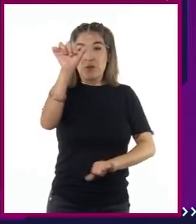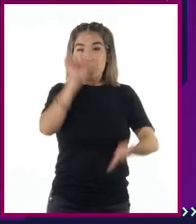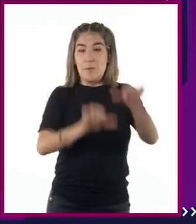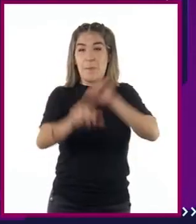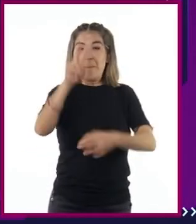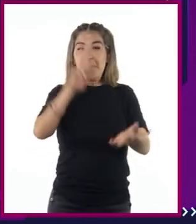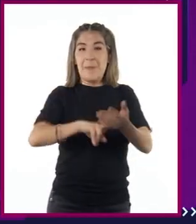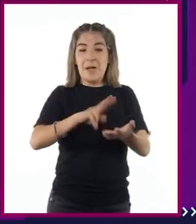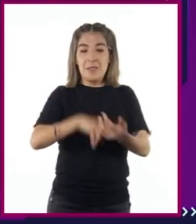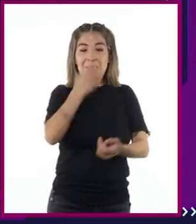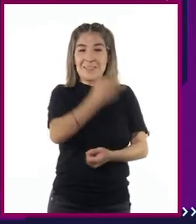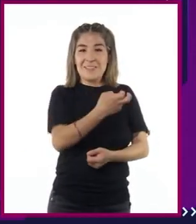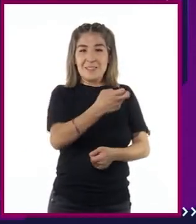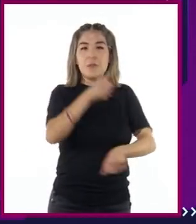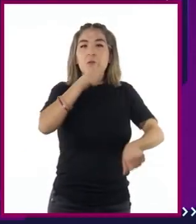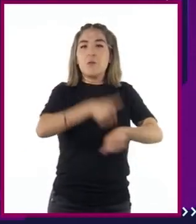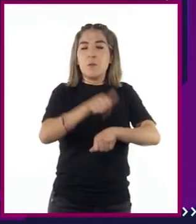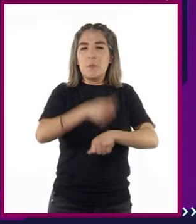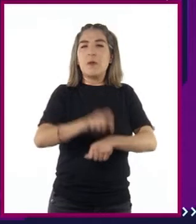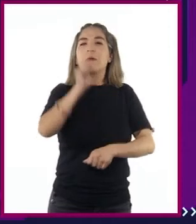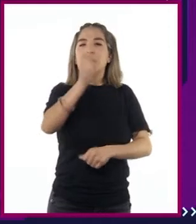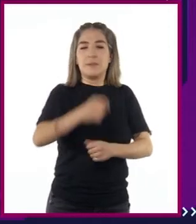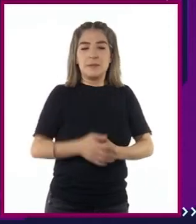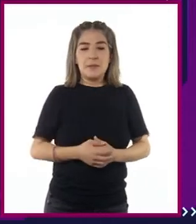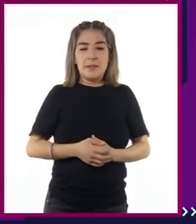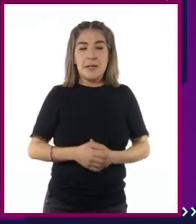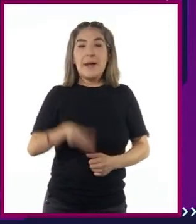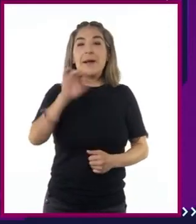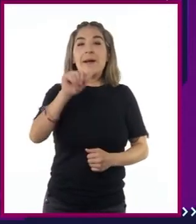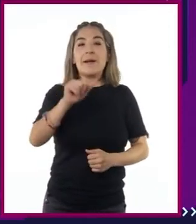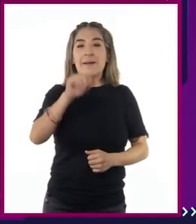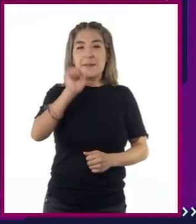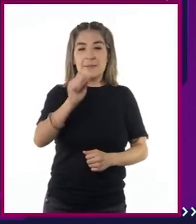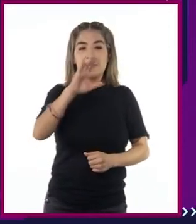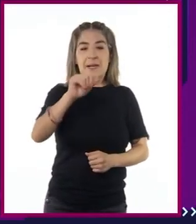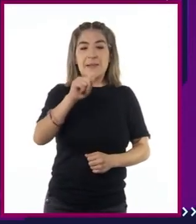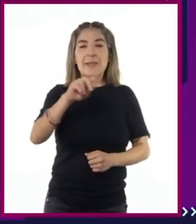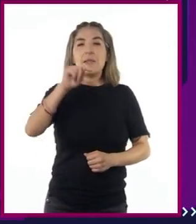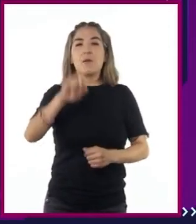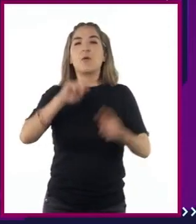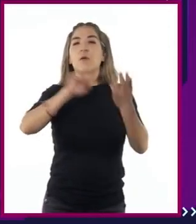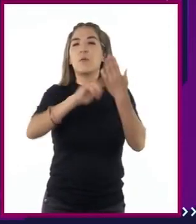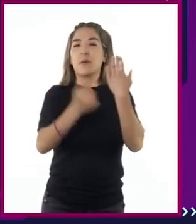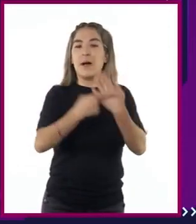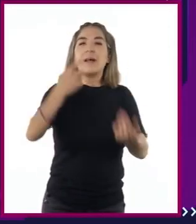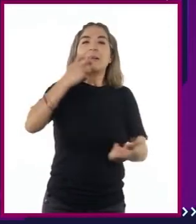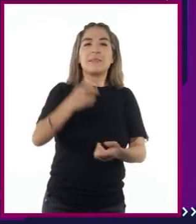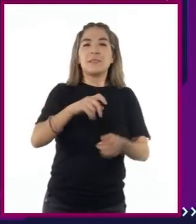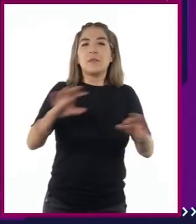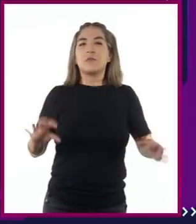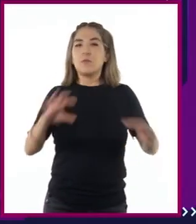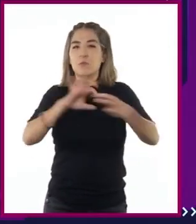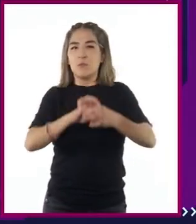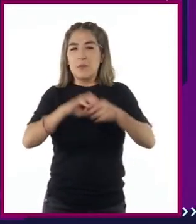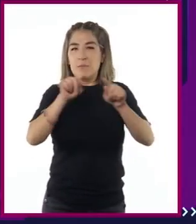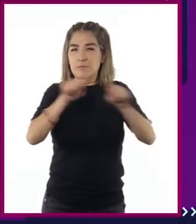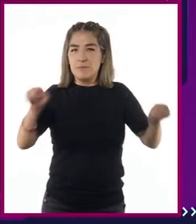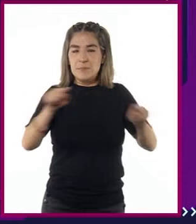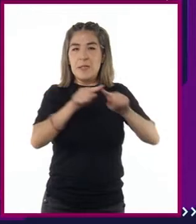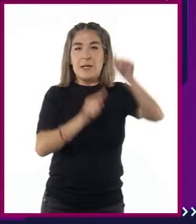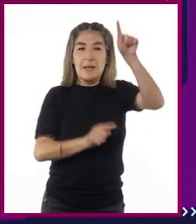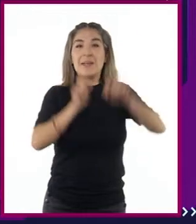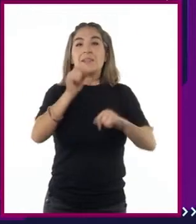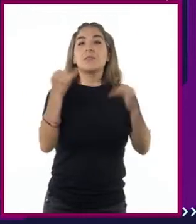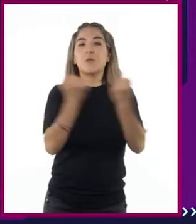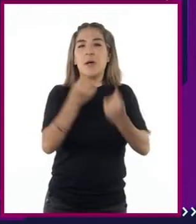de la tangente, se tiene que es cateto opuesto entre cateto adyacente. Es igual a